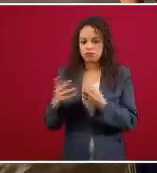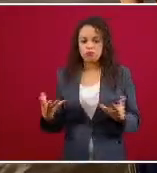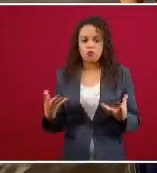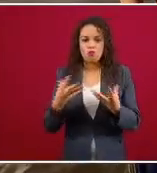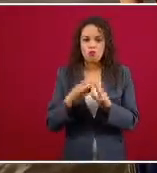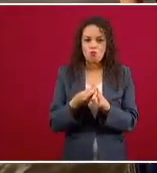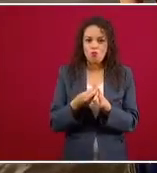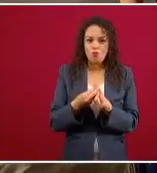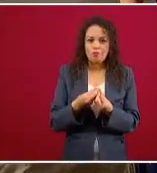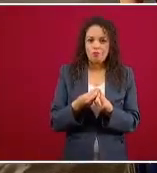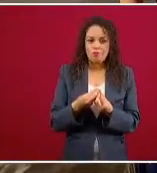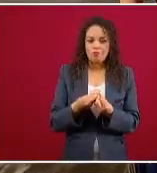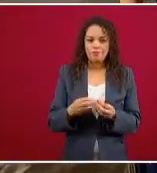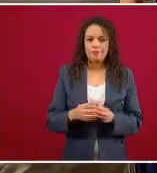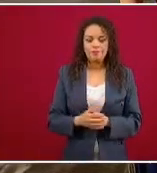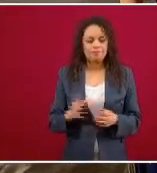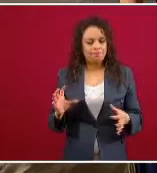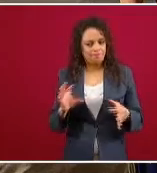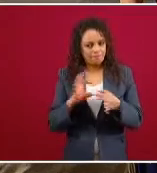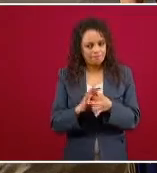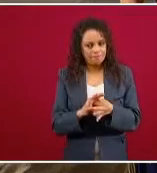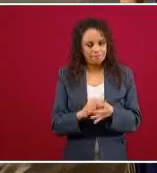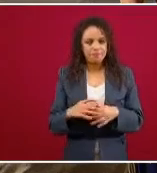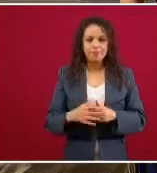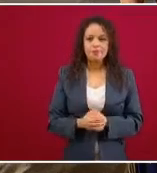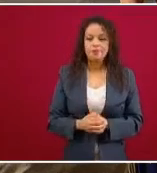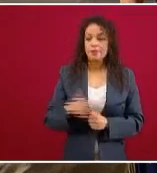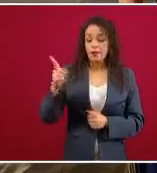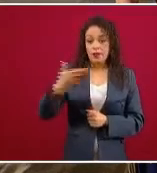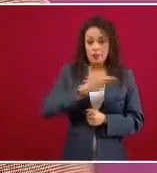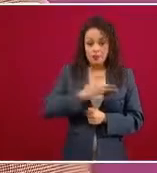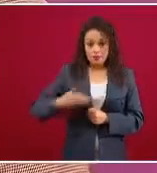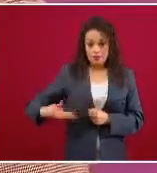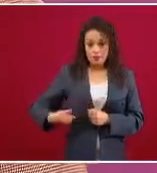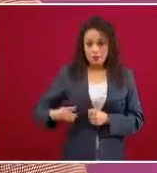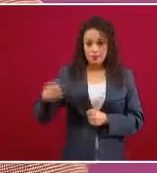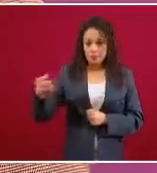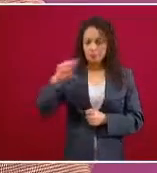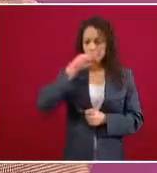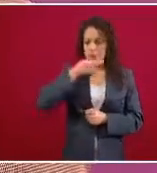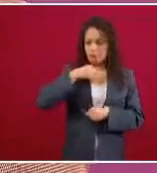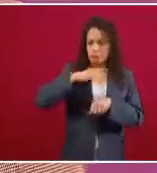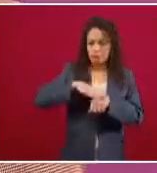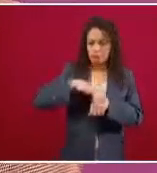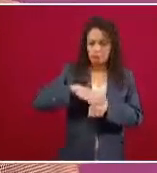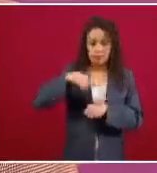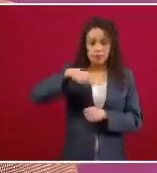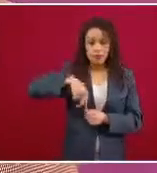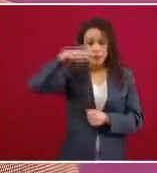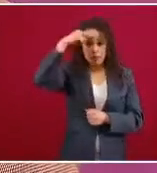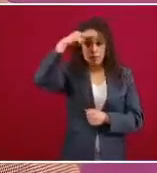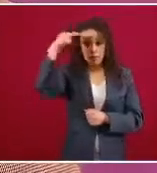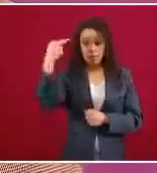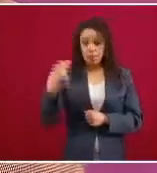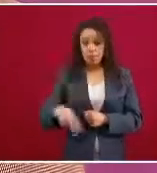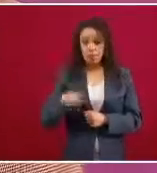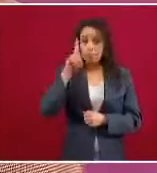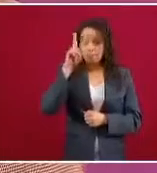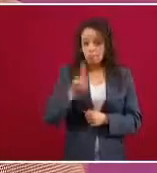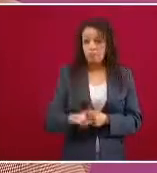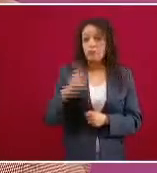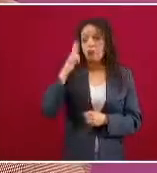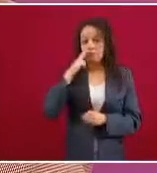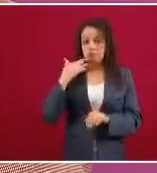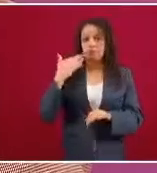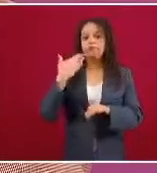señalarlo. Por indicaciones del presidente, actuando México en una forma responsable, porque somos